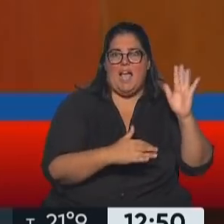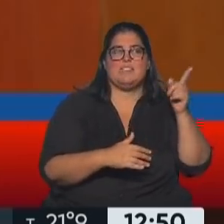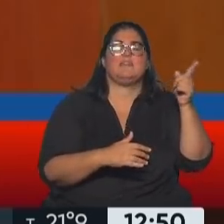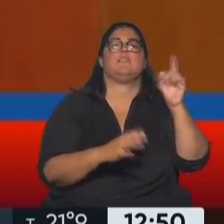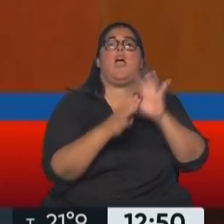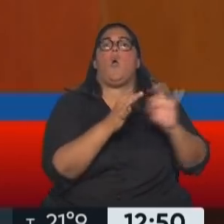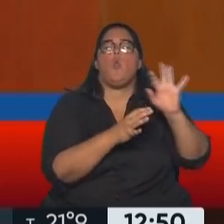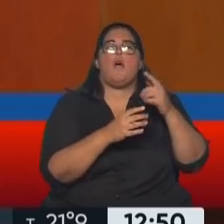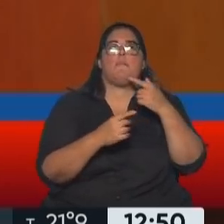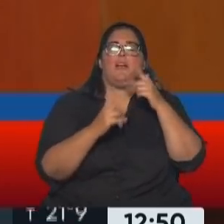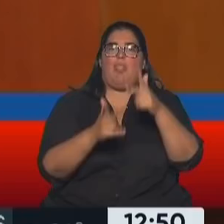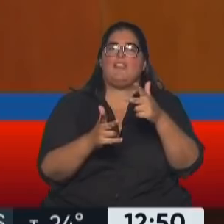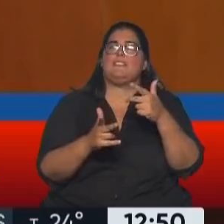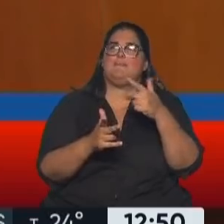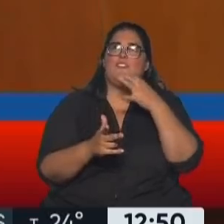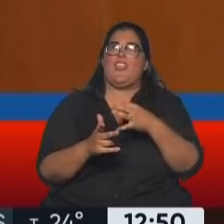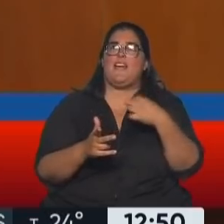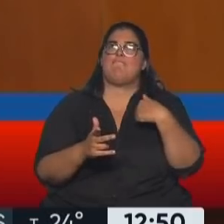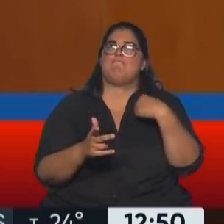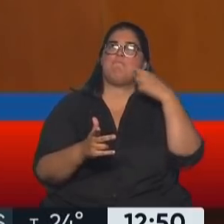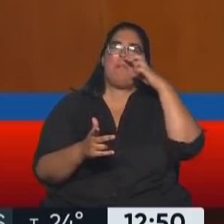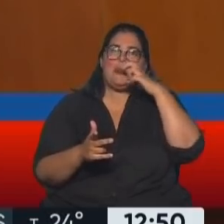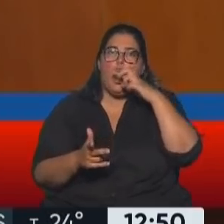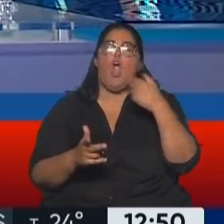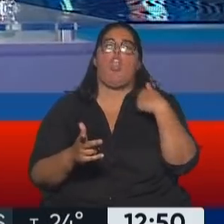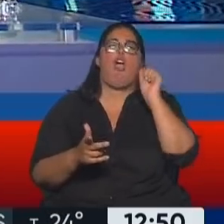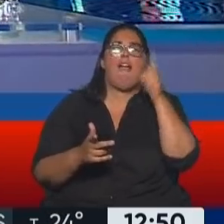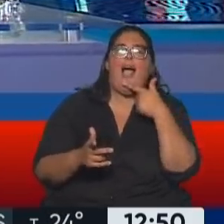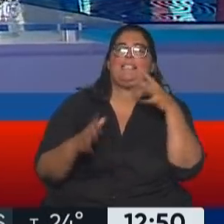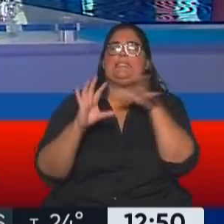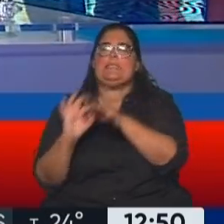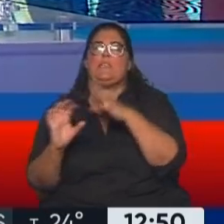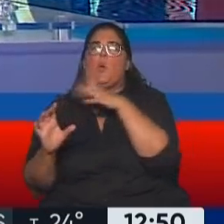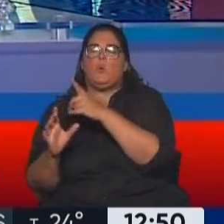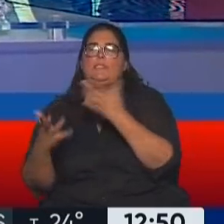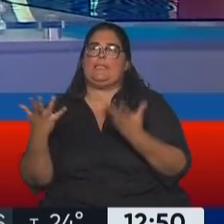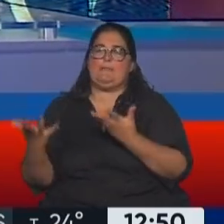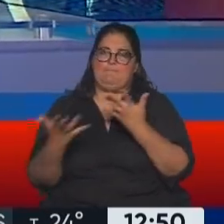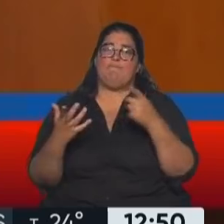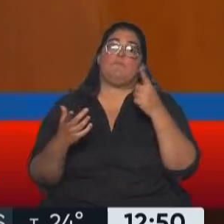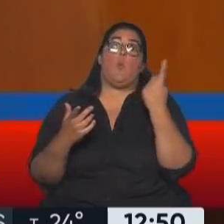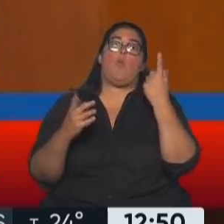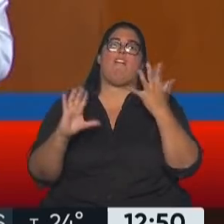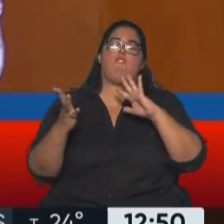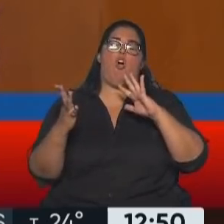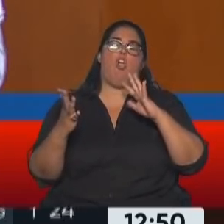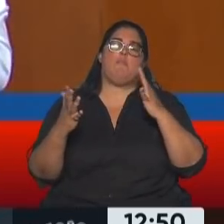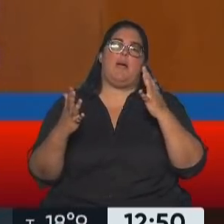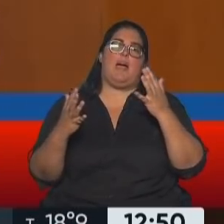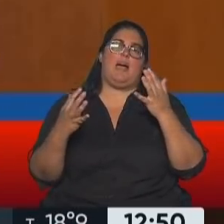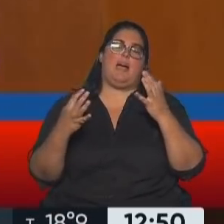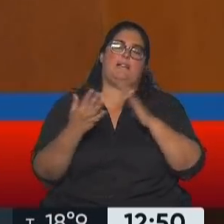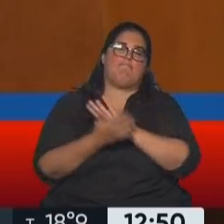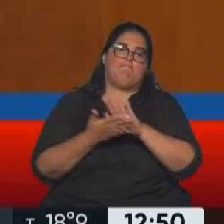esta dependencia del gas y del petróleo ruso. Bueno, esto es una de las, digamos, una de las maneras, al menos que hasta el